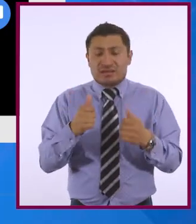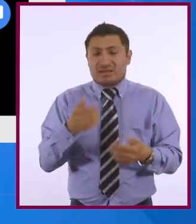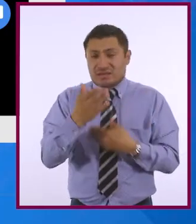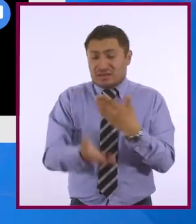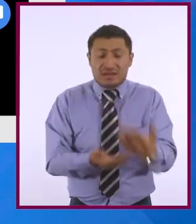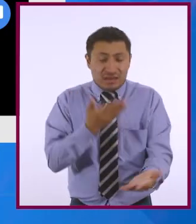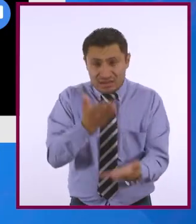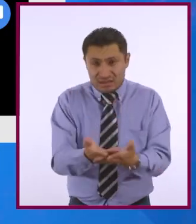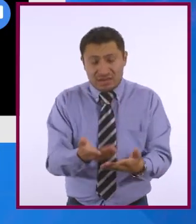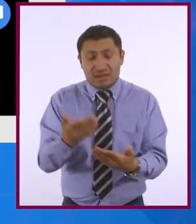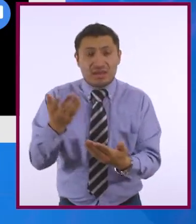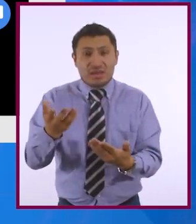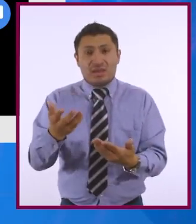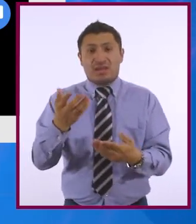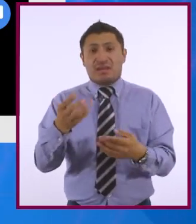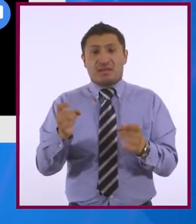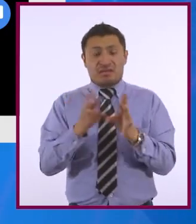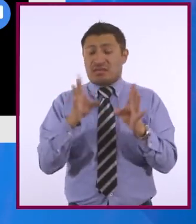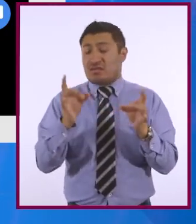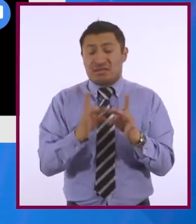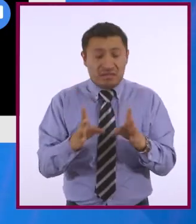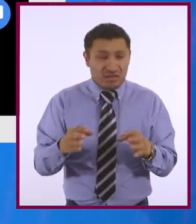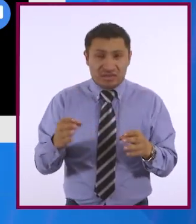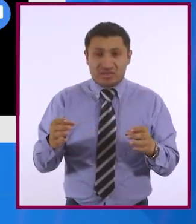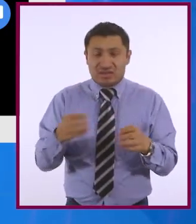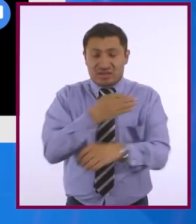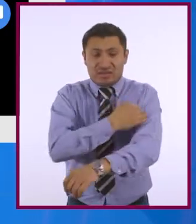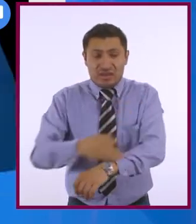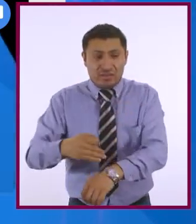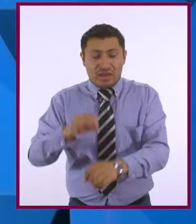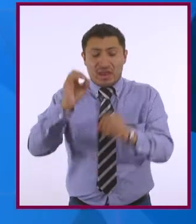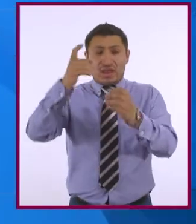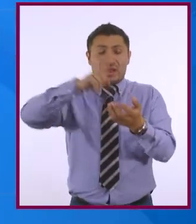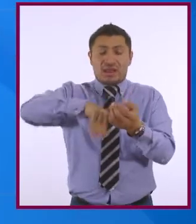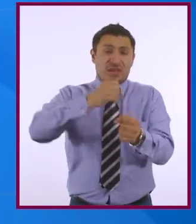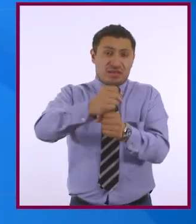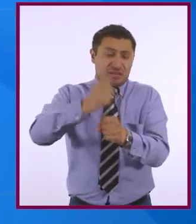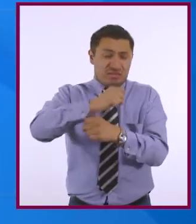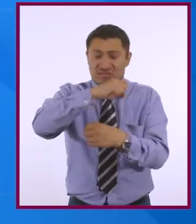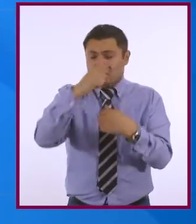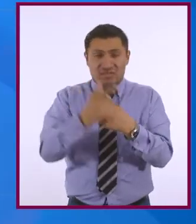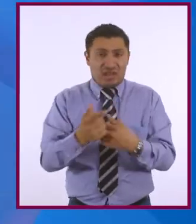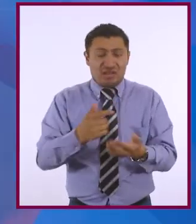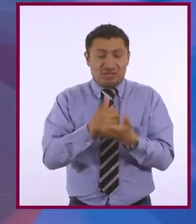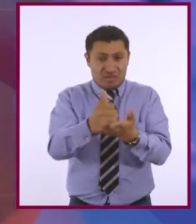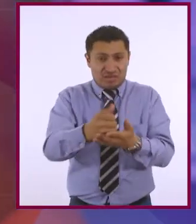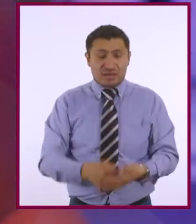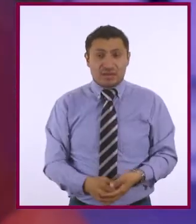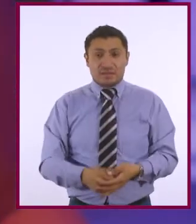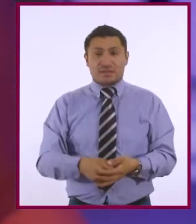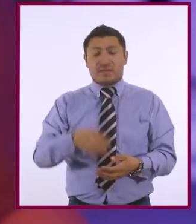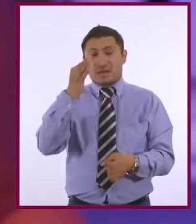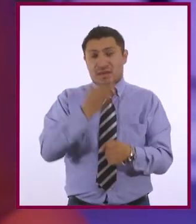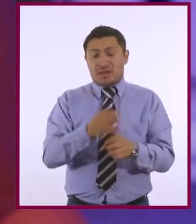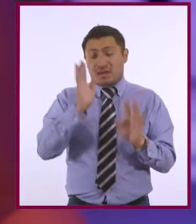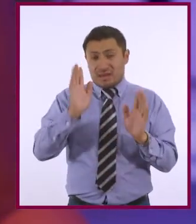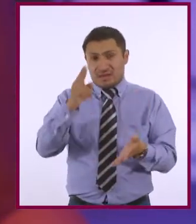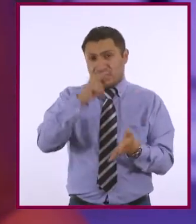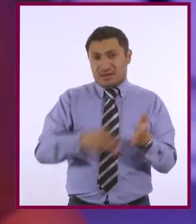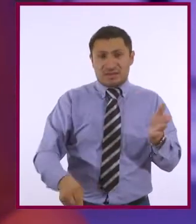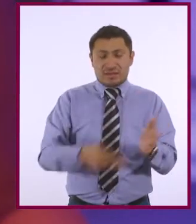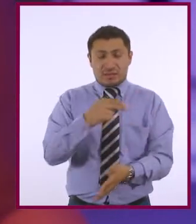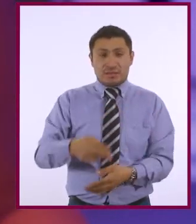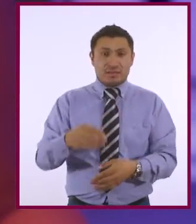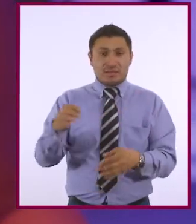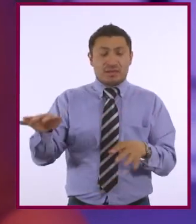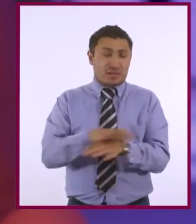¿no? En entornos familiares o que estén viviendo estas situaciones de violencia. Ya era momento de aprobar esta modificación,